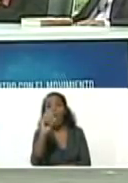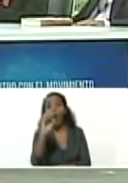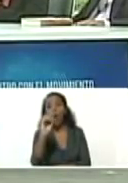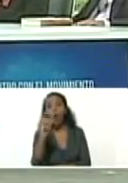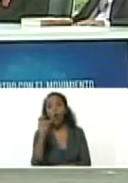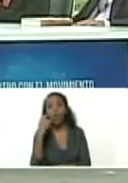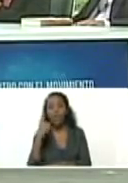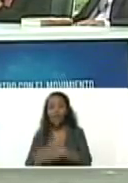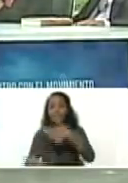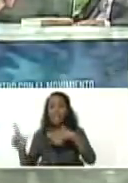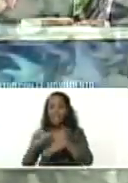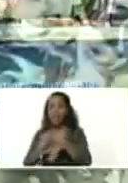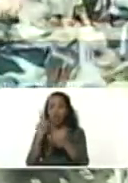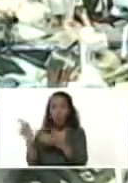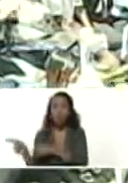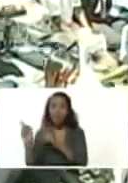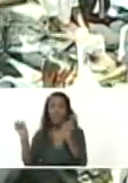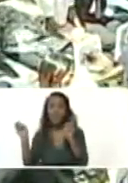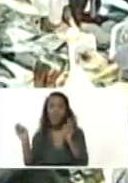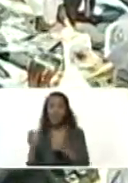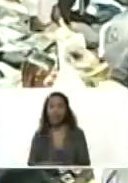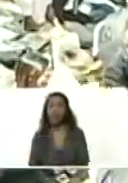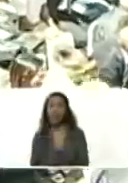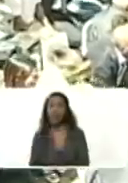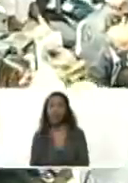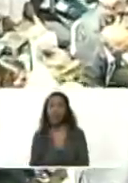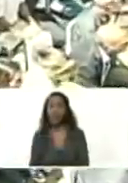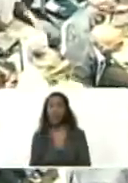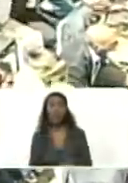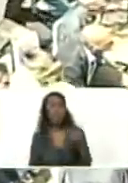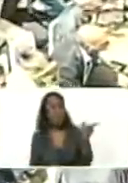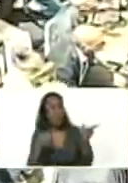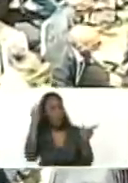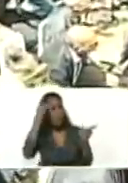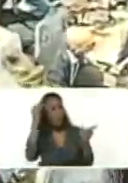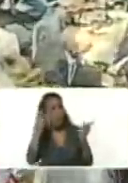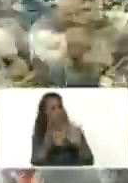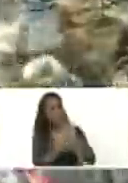teología. Excelente. ¿Qué opinan ustedes de esta propuesta?